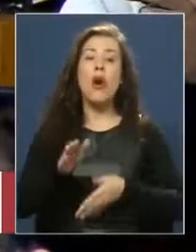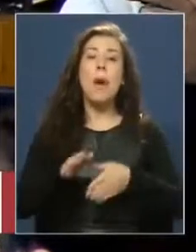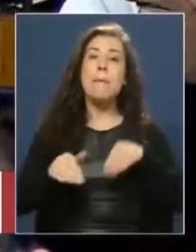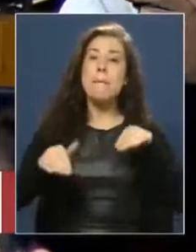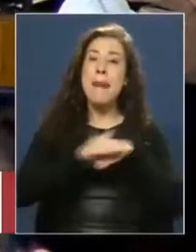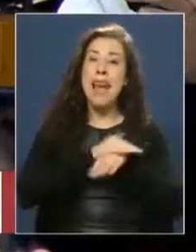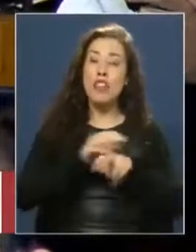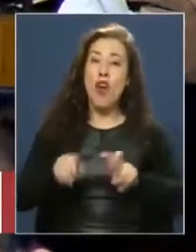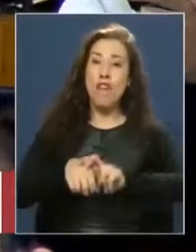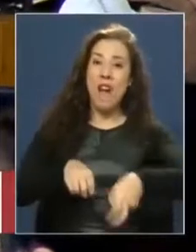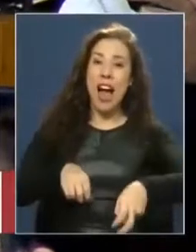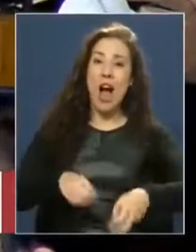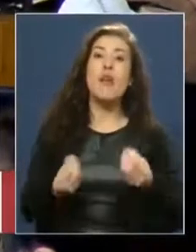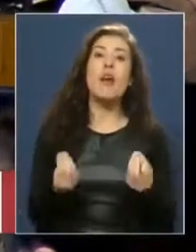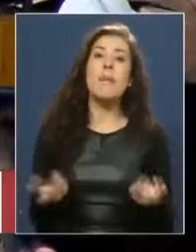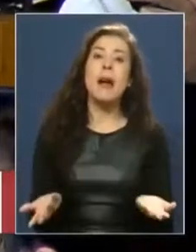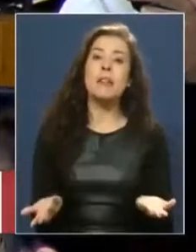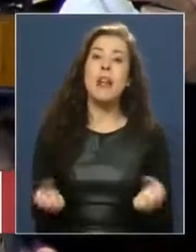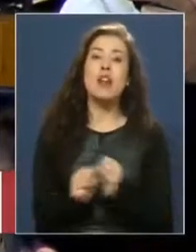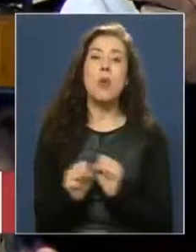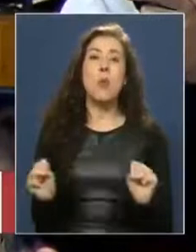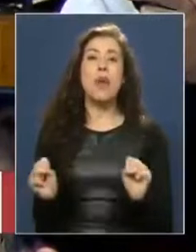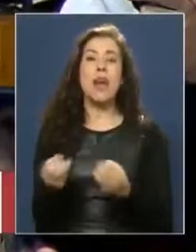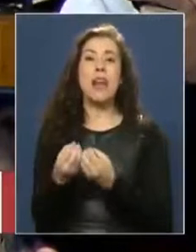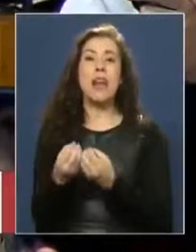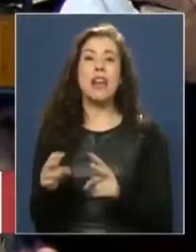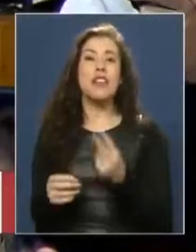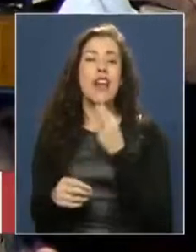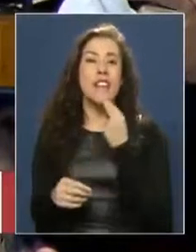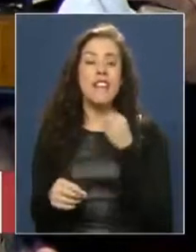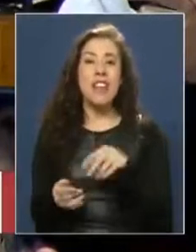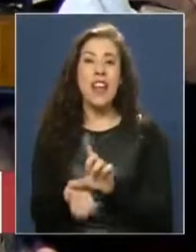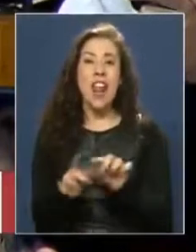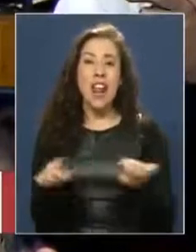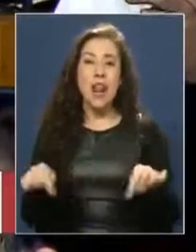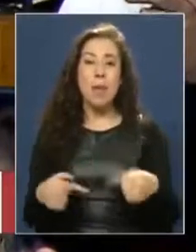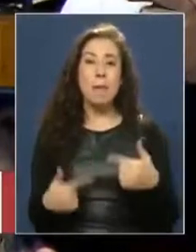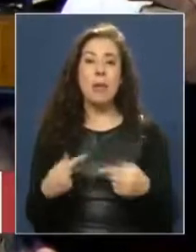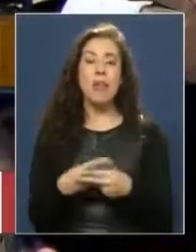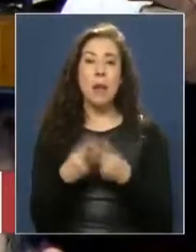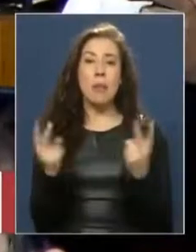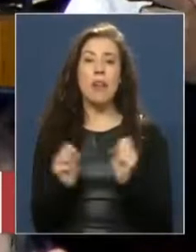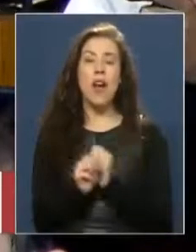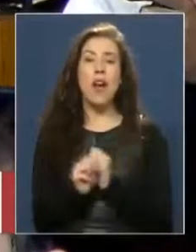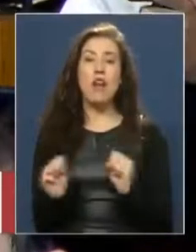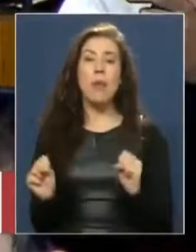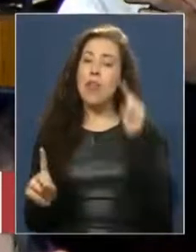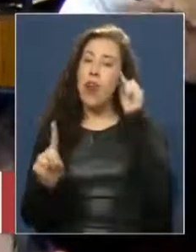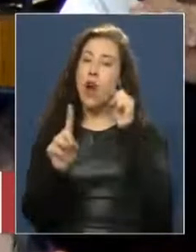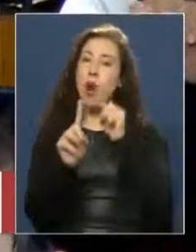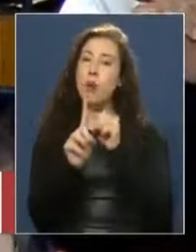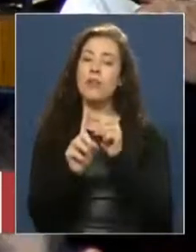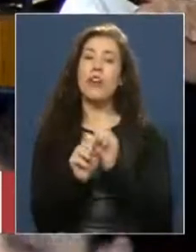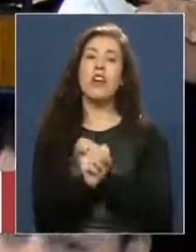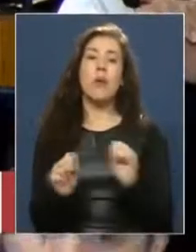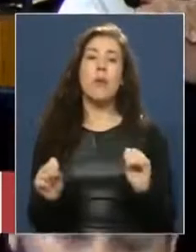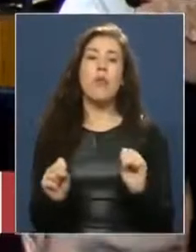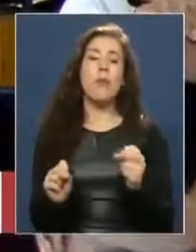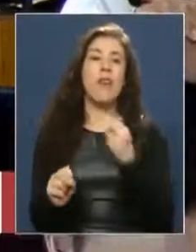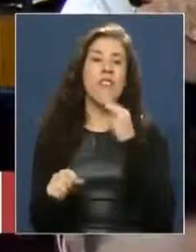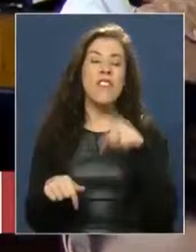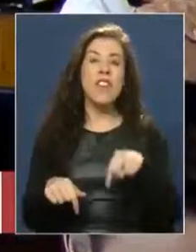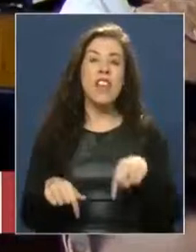metro? La solución no puede ser renunciar a habitar el espacio. Las políticas públicas no pueden ir dirigidas hacia que no podamos habitar